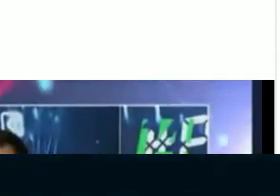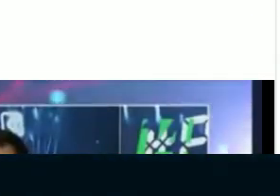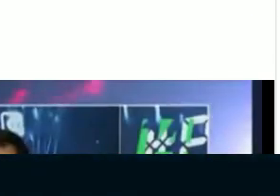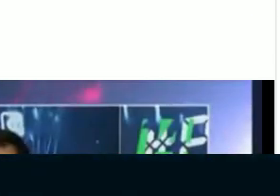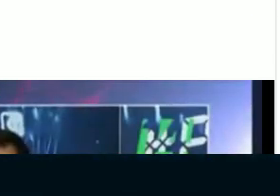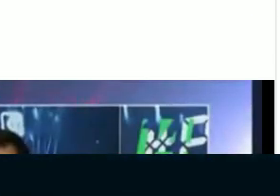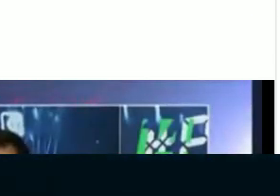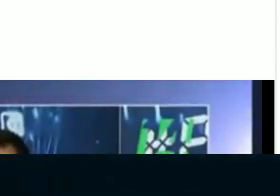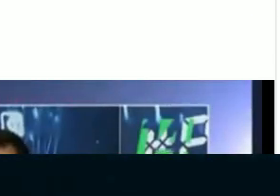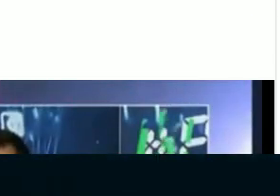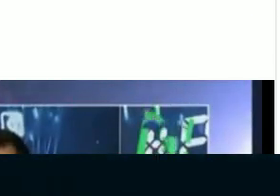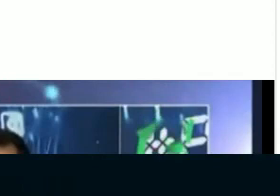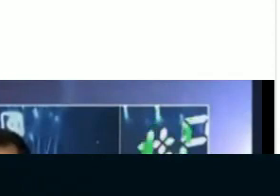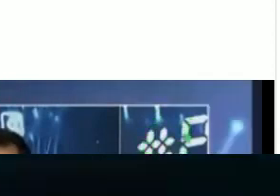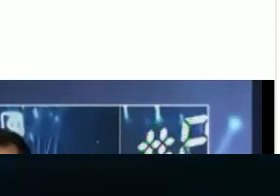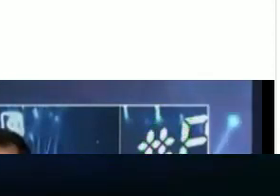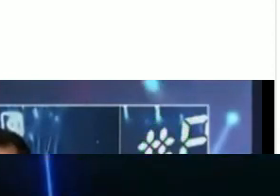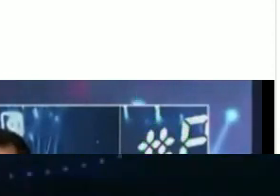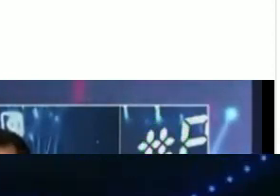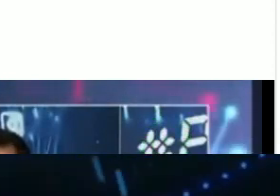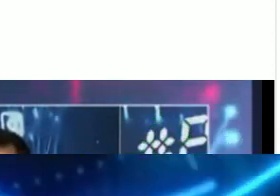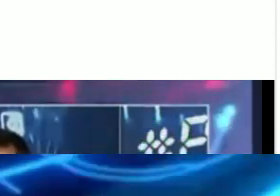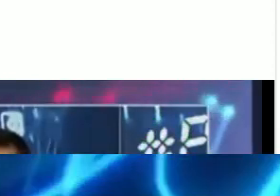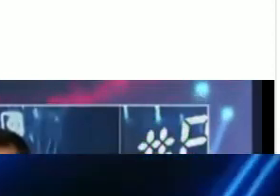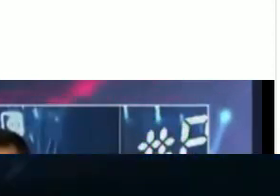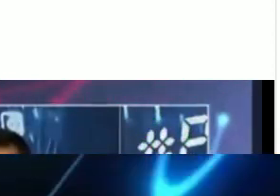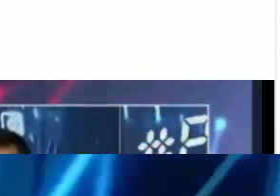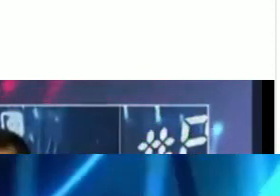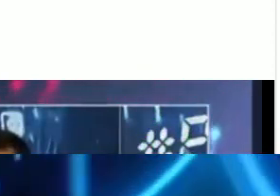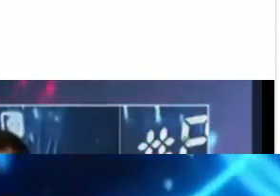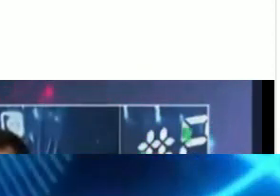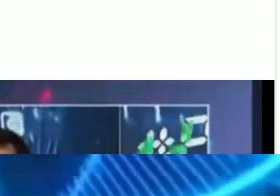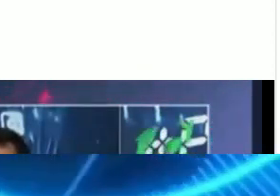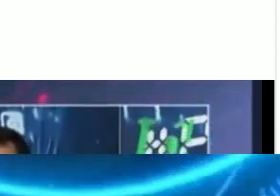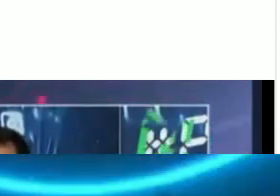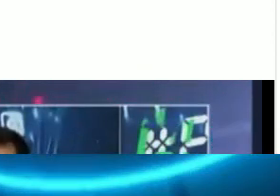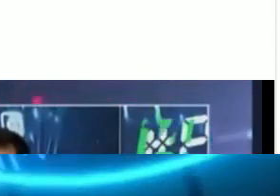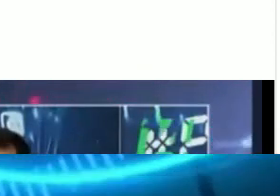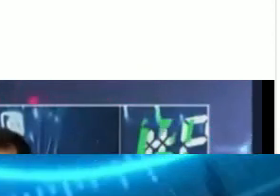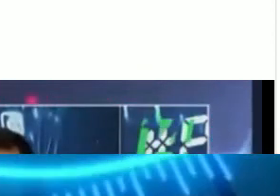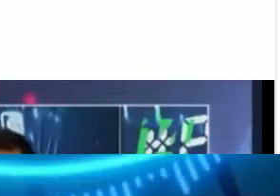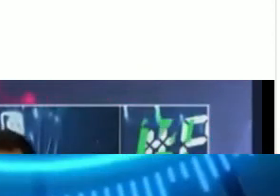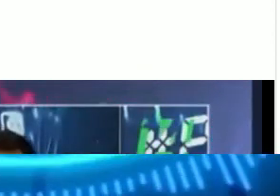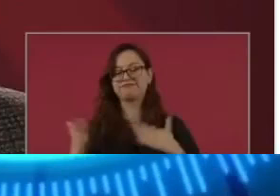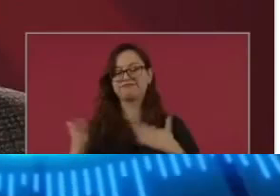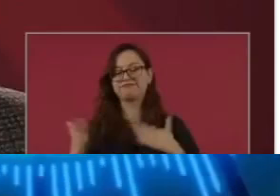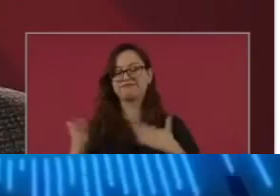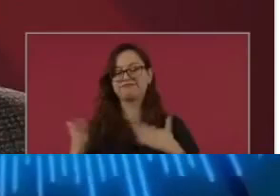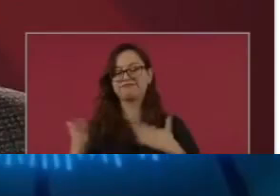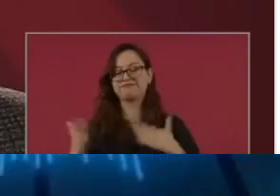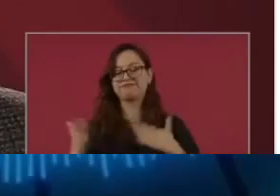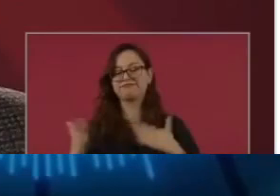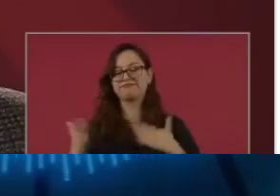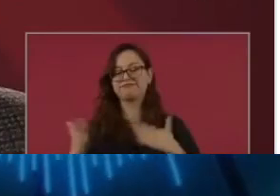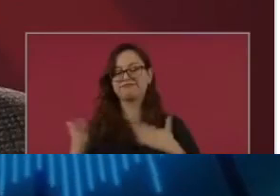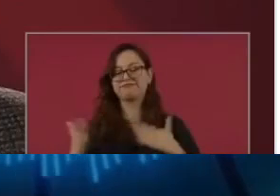sociales. Pues bueno, si esto es lo que defienden, si esto es lo que les da felicidad y se sienten identificados, pues por eso